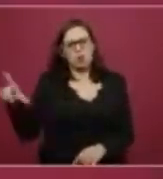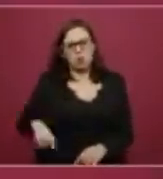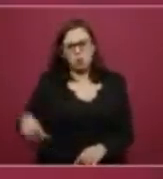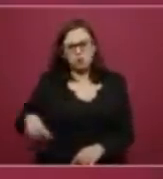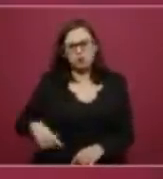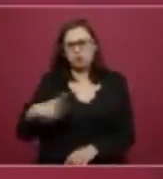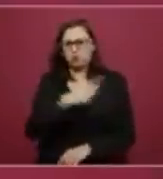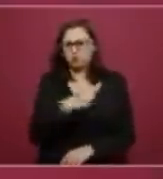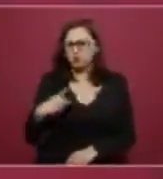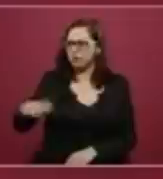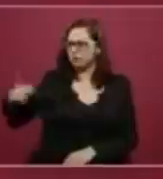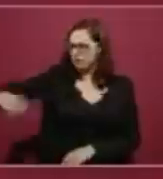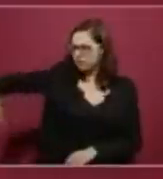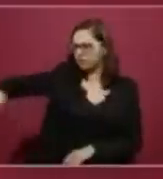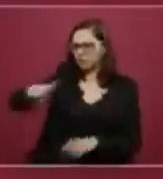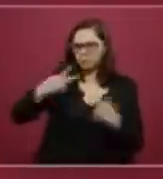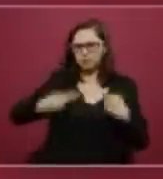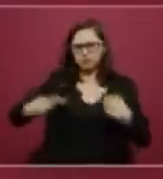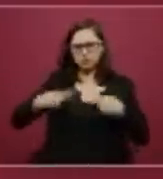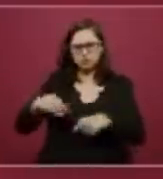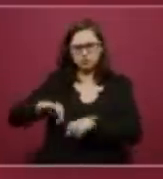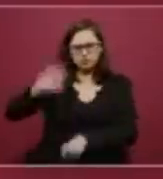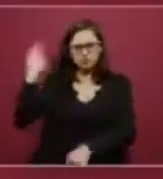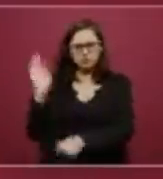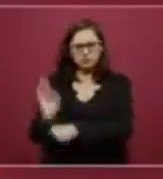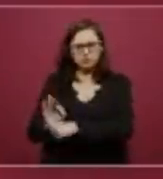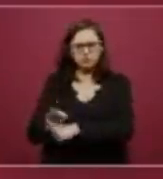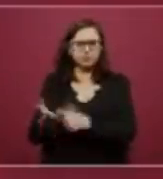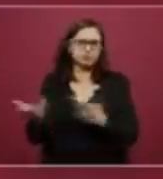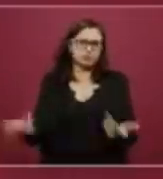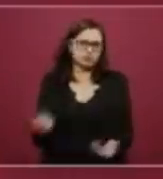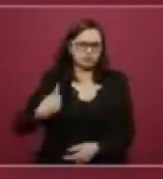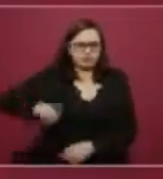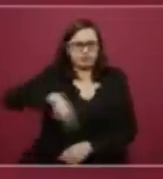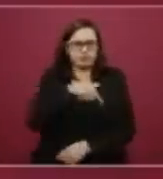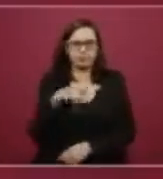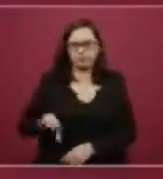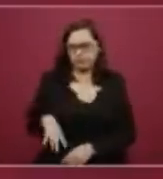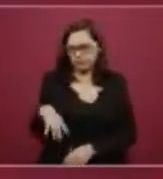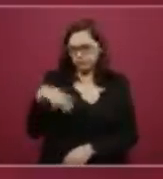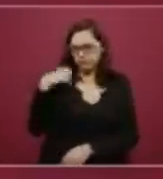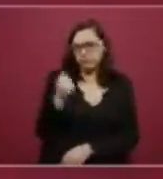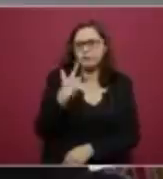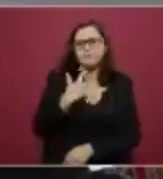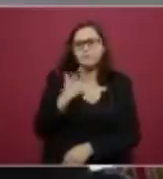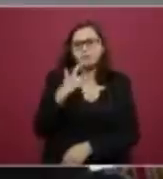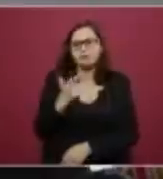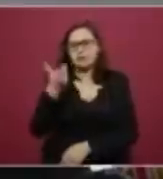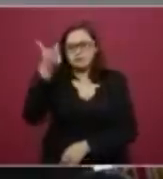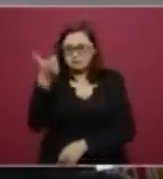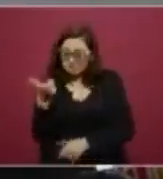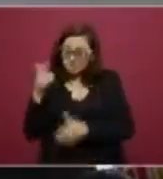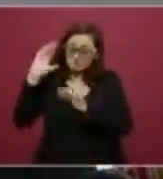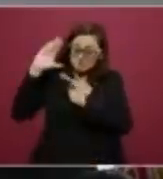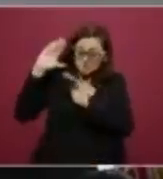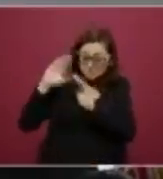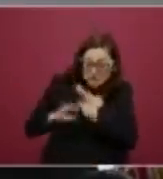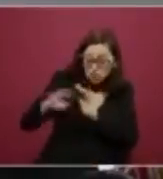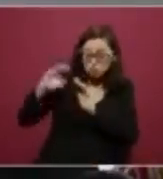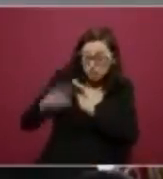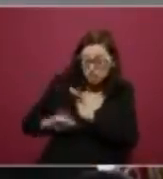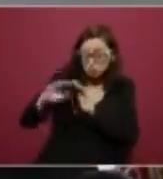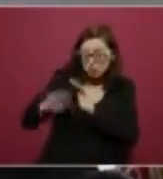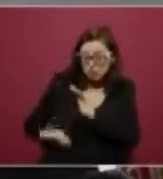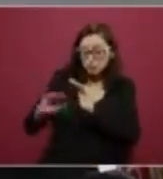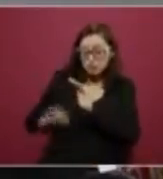los consumidores, más si se está haciendo un esfuerzo de que no aumenten los precios, pues